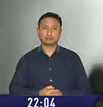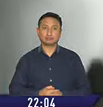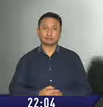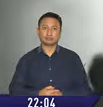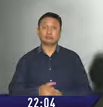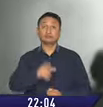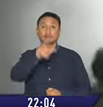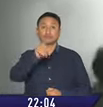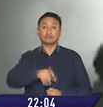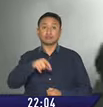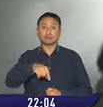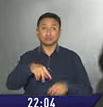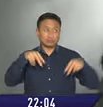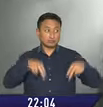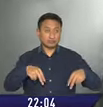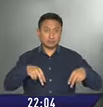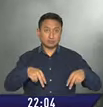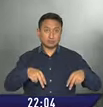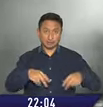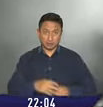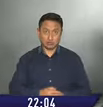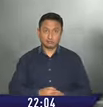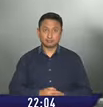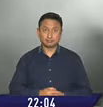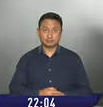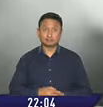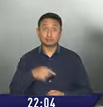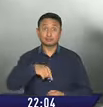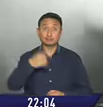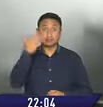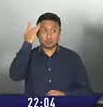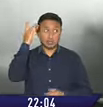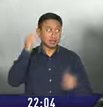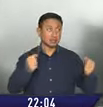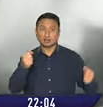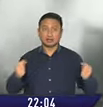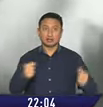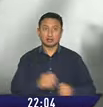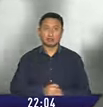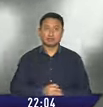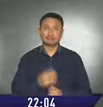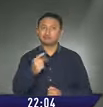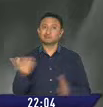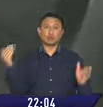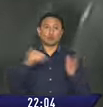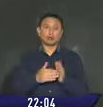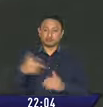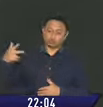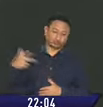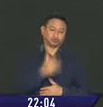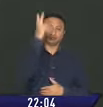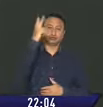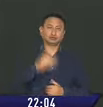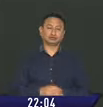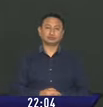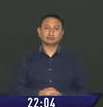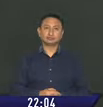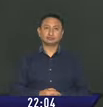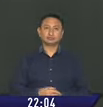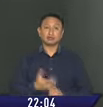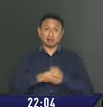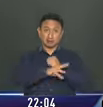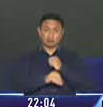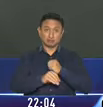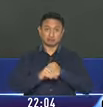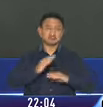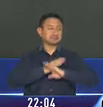Los antisociales se quedaron en plena calle. Fue tal la desesperación de la víctima que no se dejó atracar, pese a los